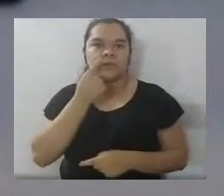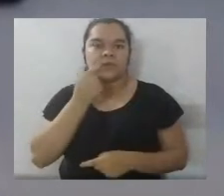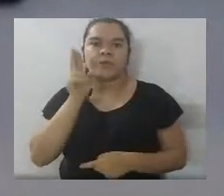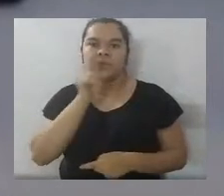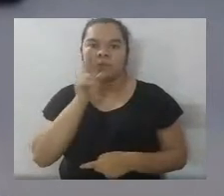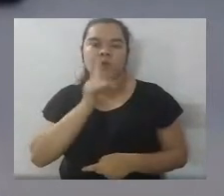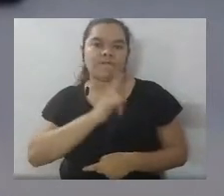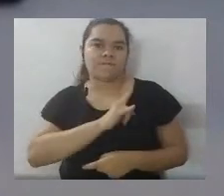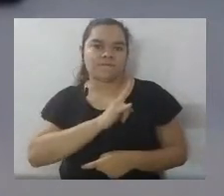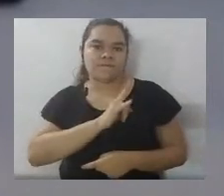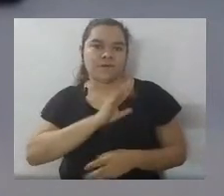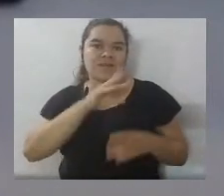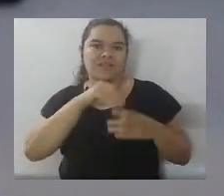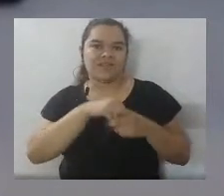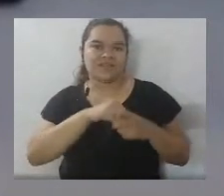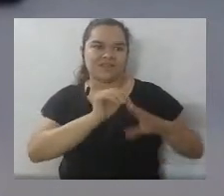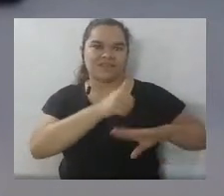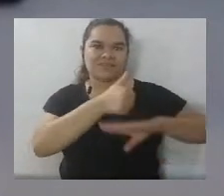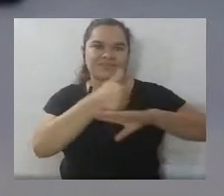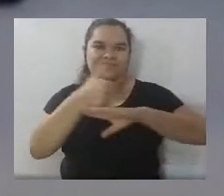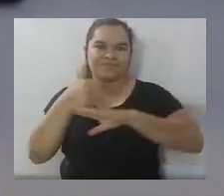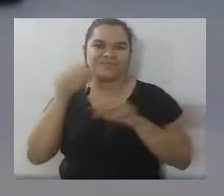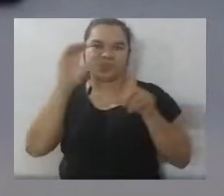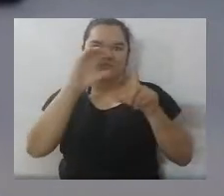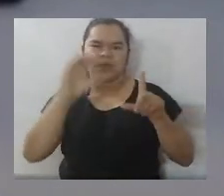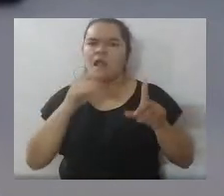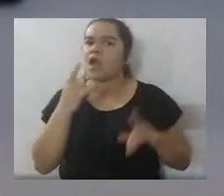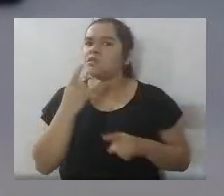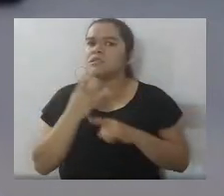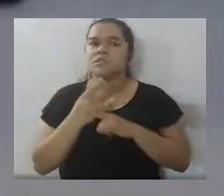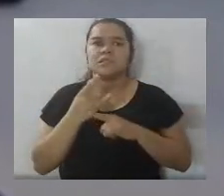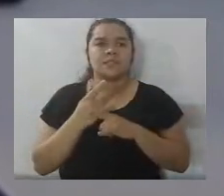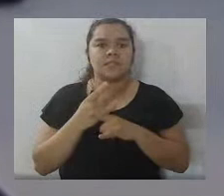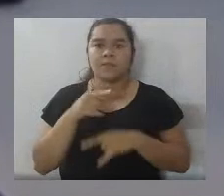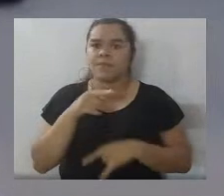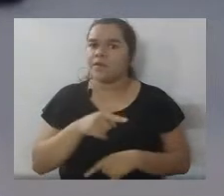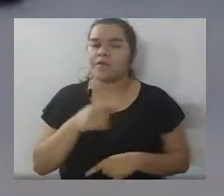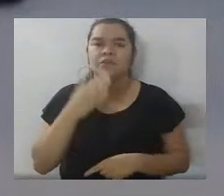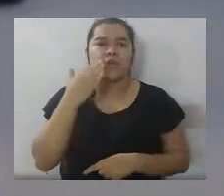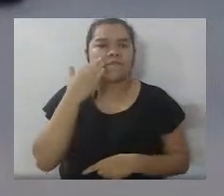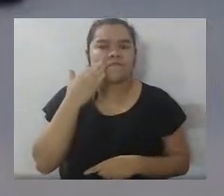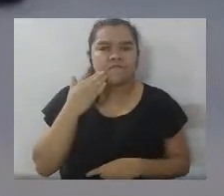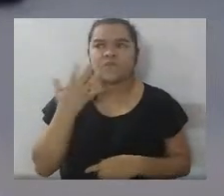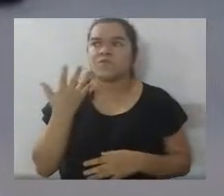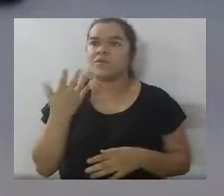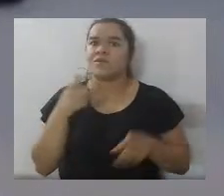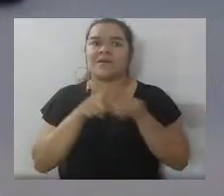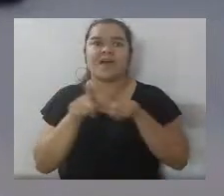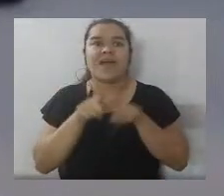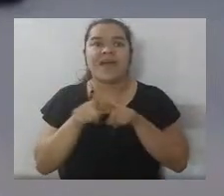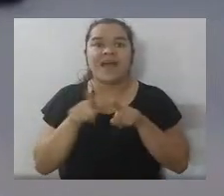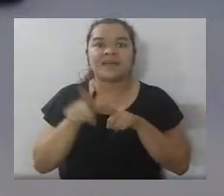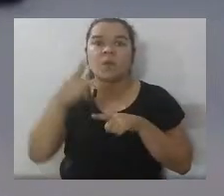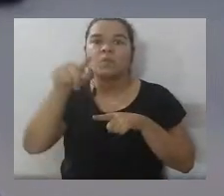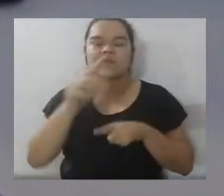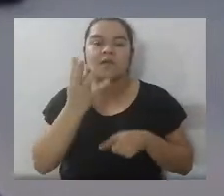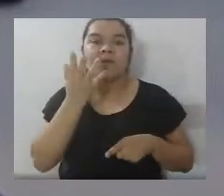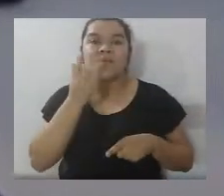facultad, que siempre están muy bien predispuestos a tratar de contagiar, ¿no es cierto?, el